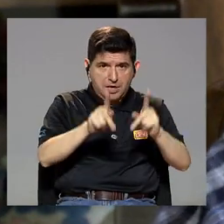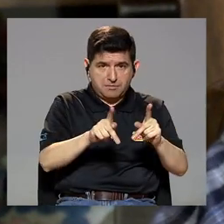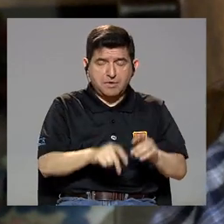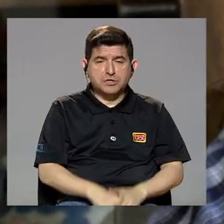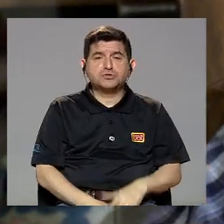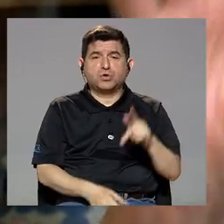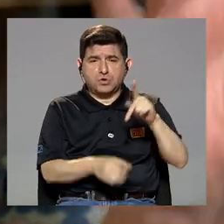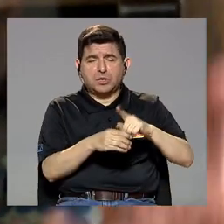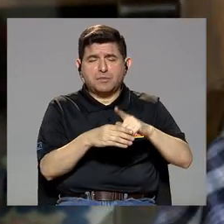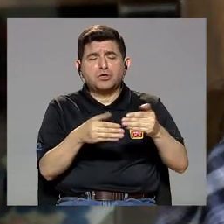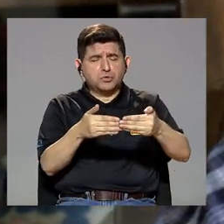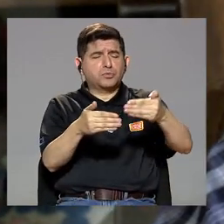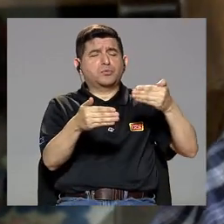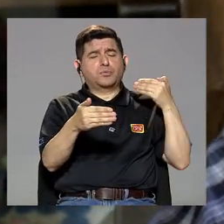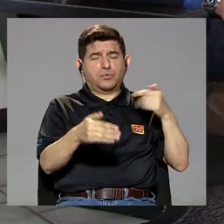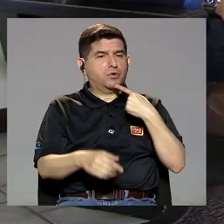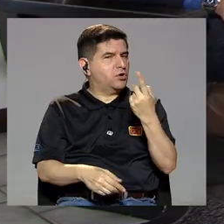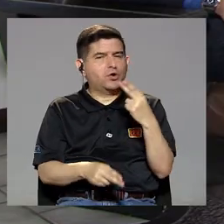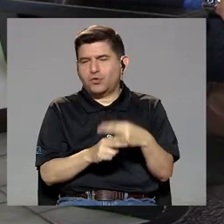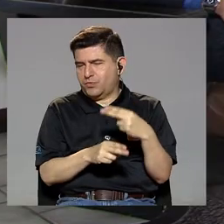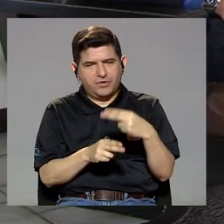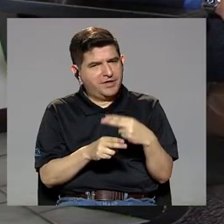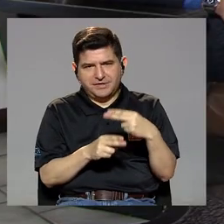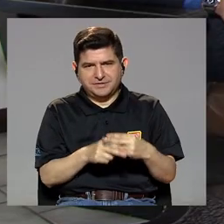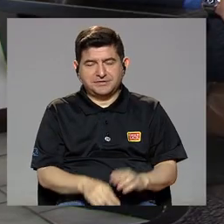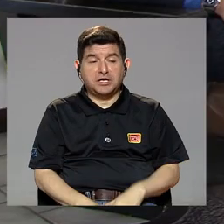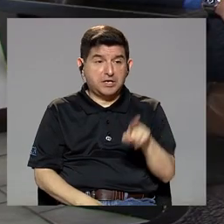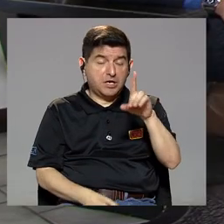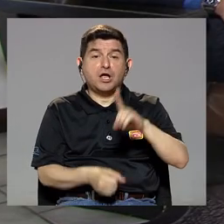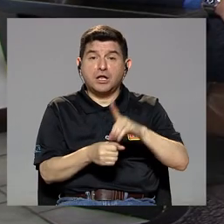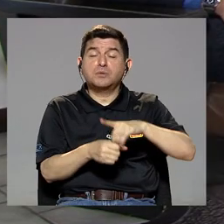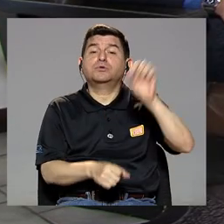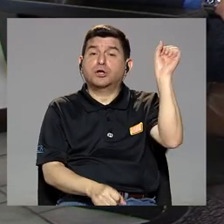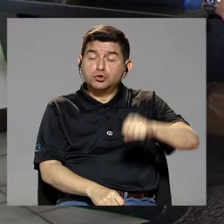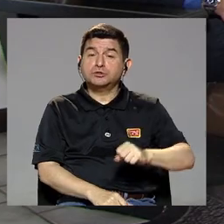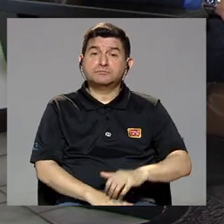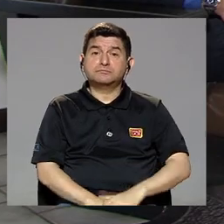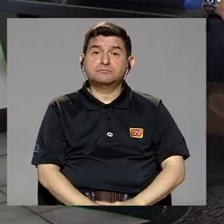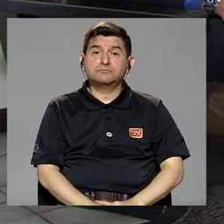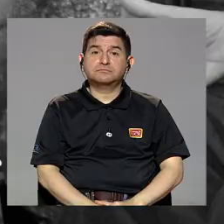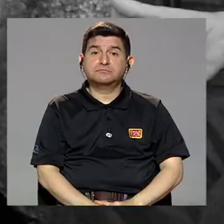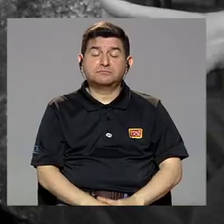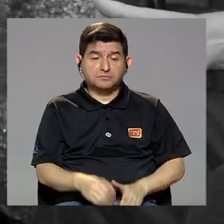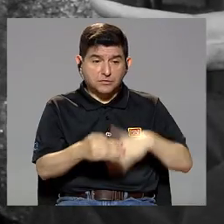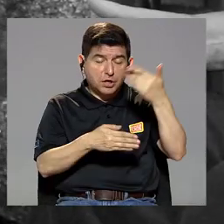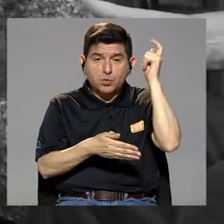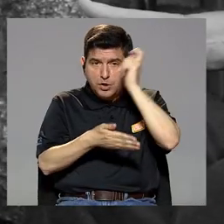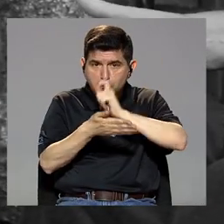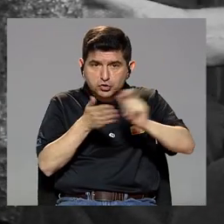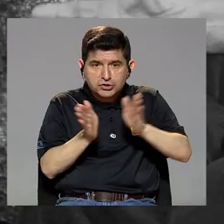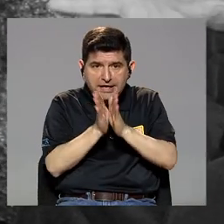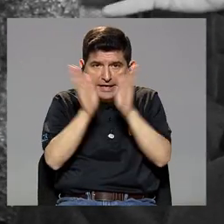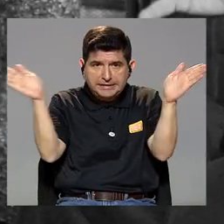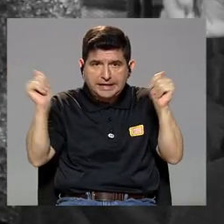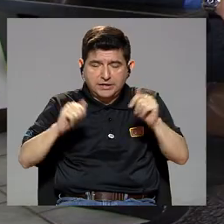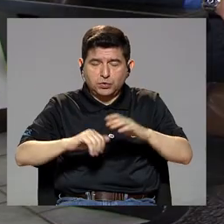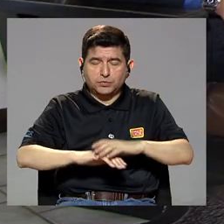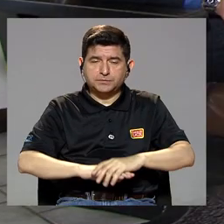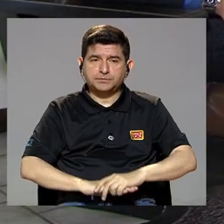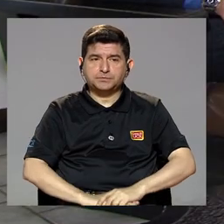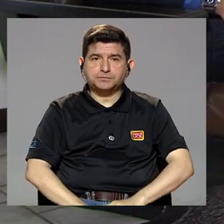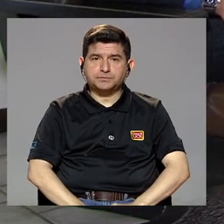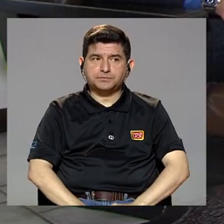militado bastante no va a decir el nombre salió diputado y después fue de secretario general y